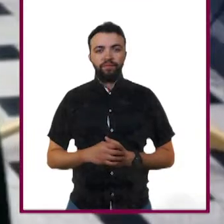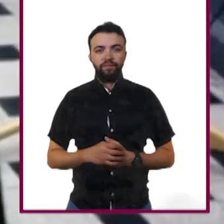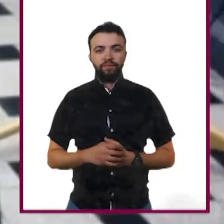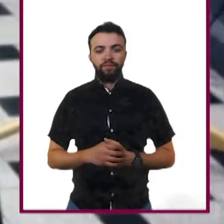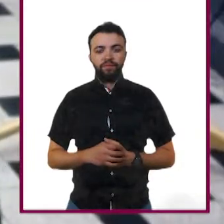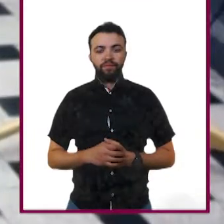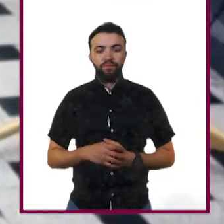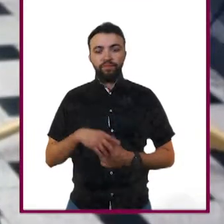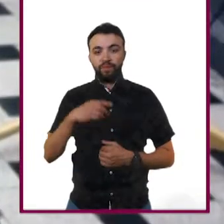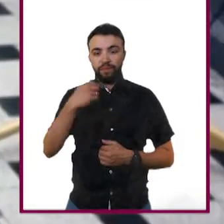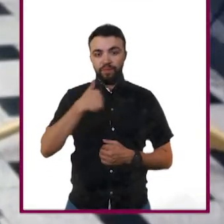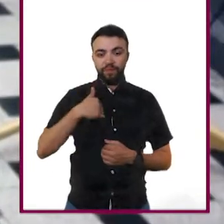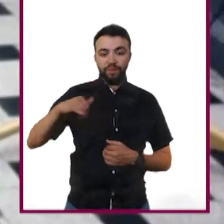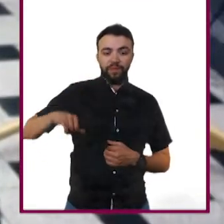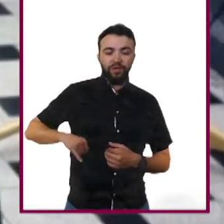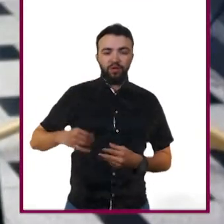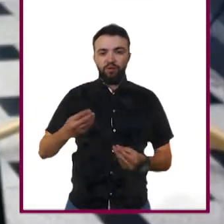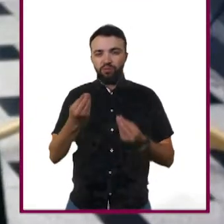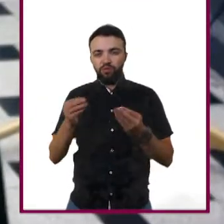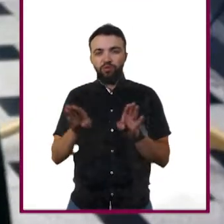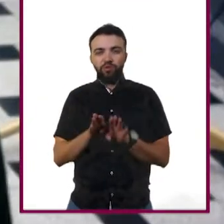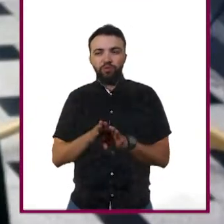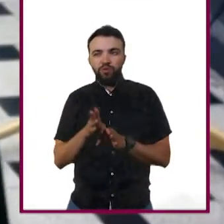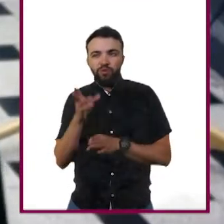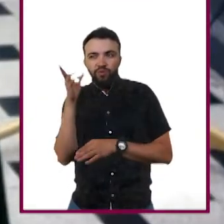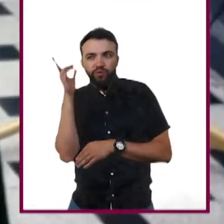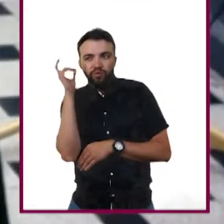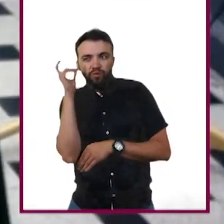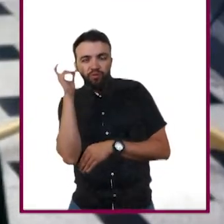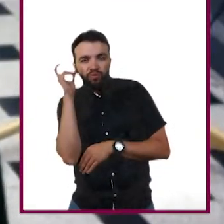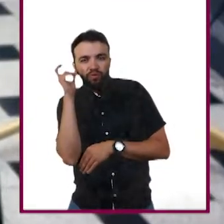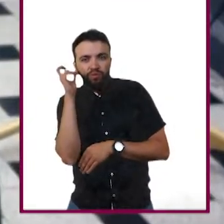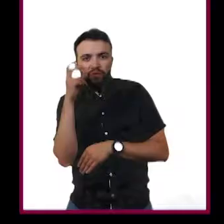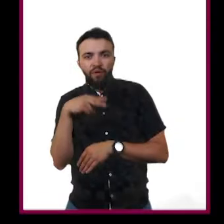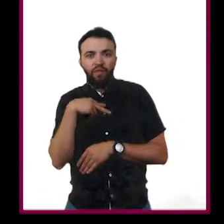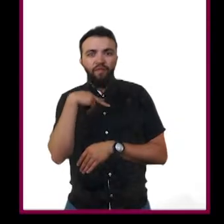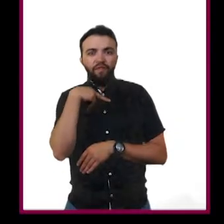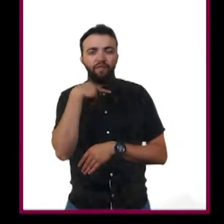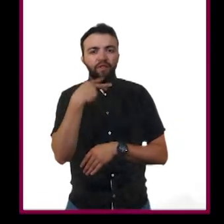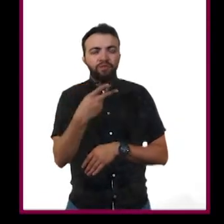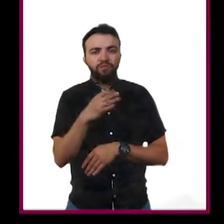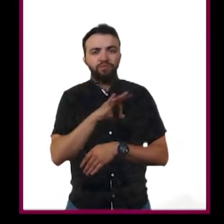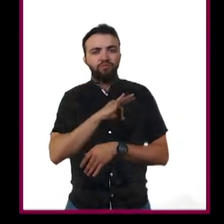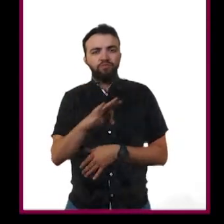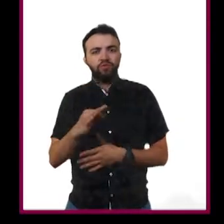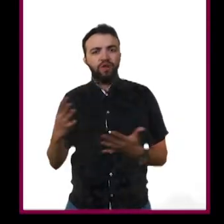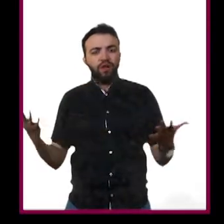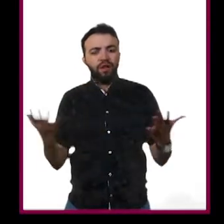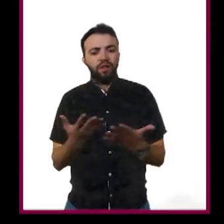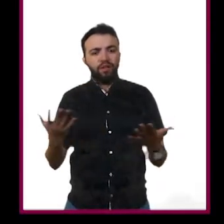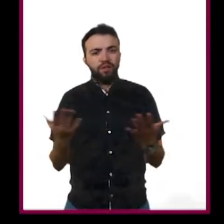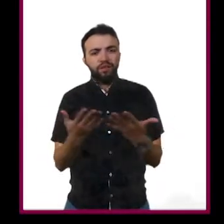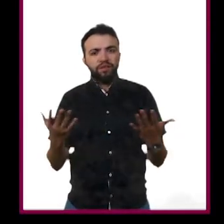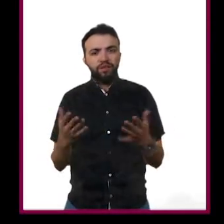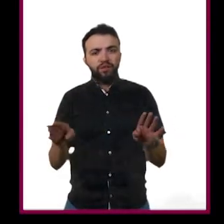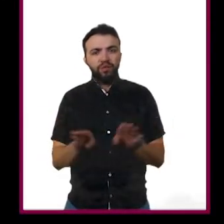Me interesa mucho cómo el sonido de la voz puede hacer o